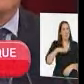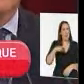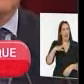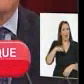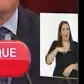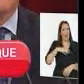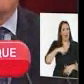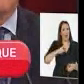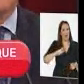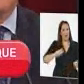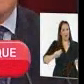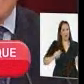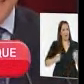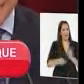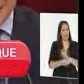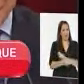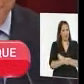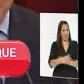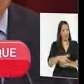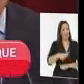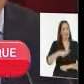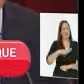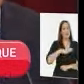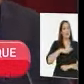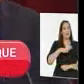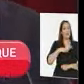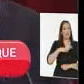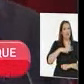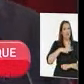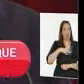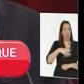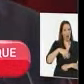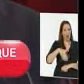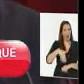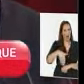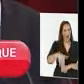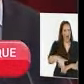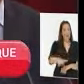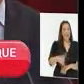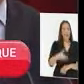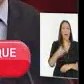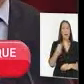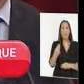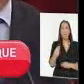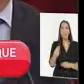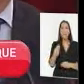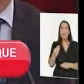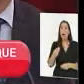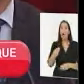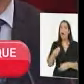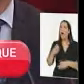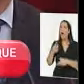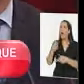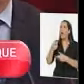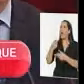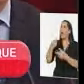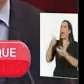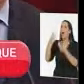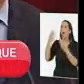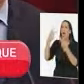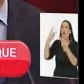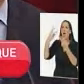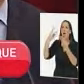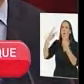sin hacer las audiencias públicas. El problema no era lo formal. La audiencia pública tiene el sentido de darle espacio a